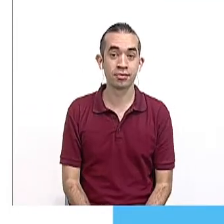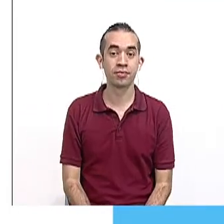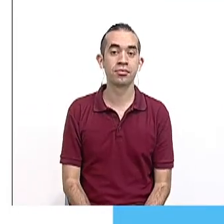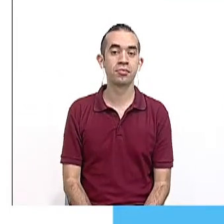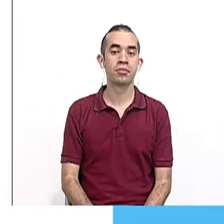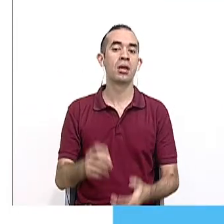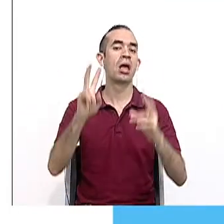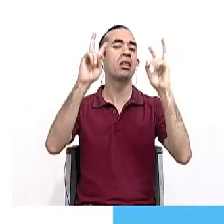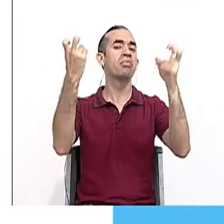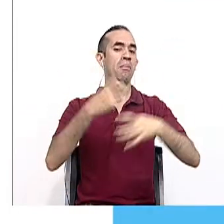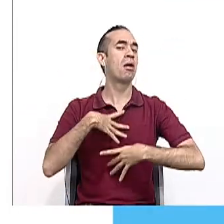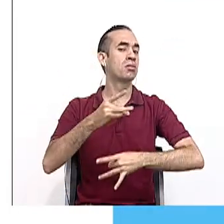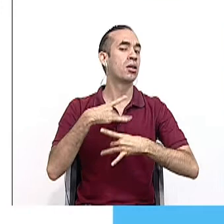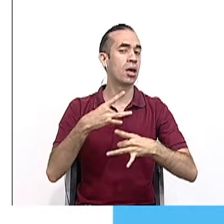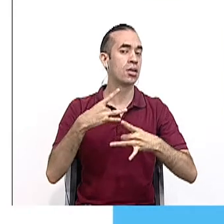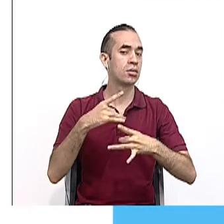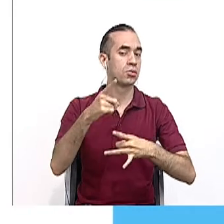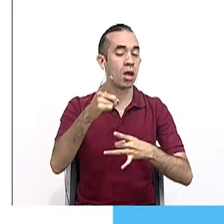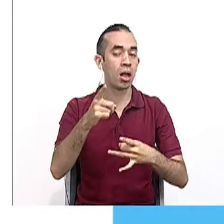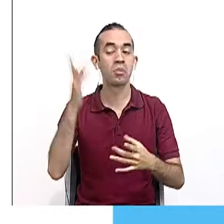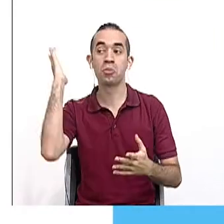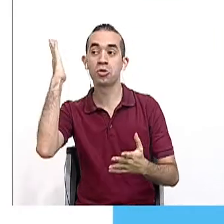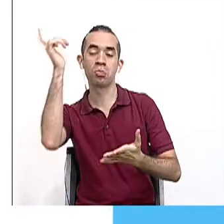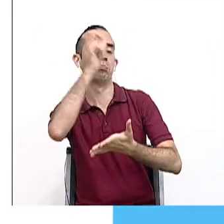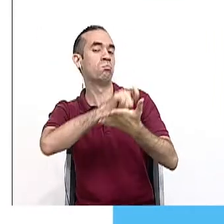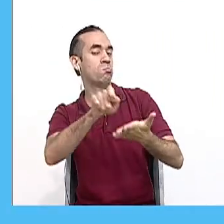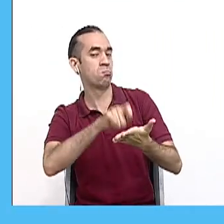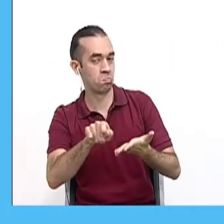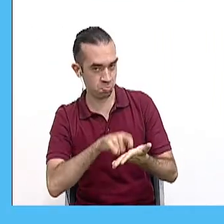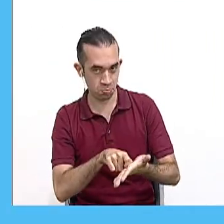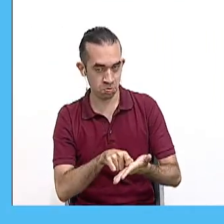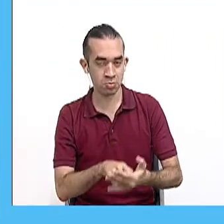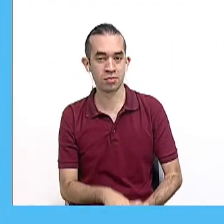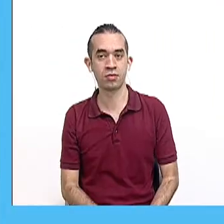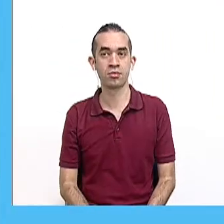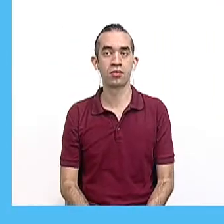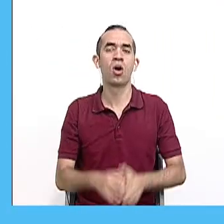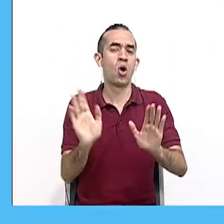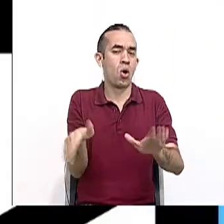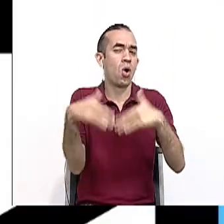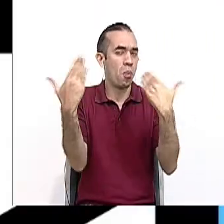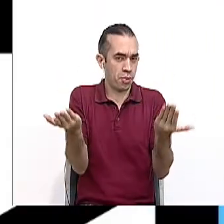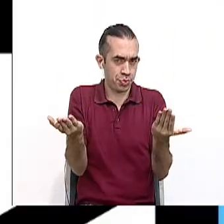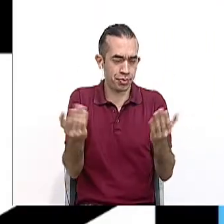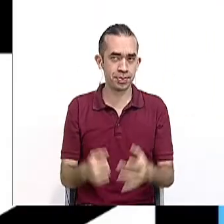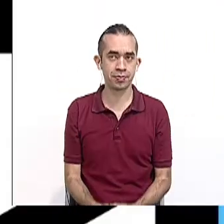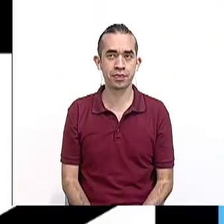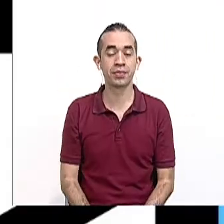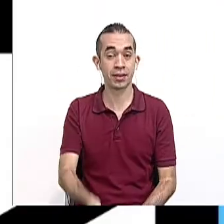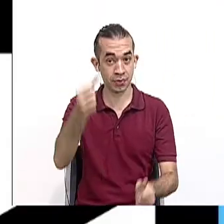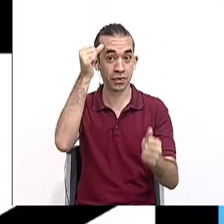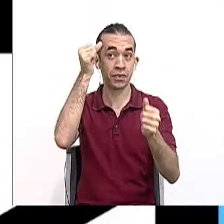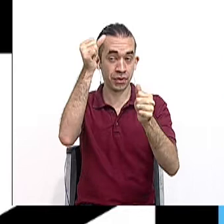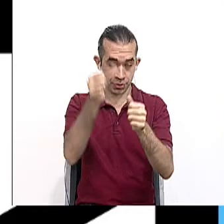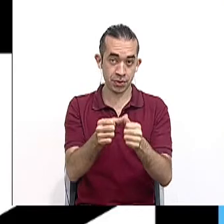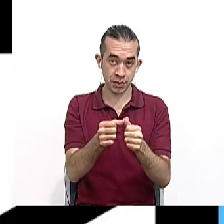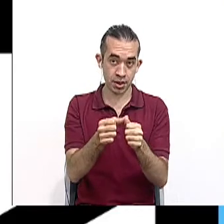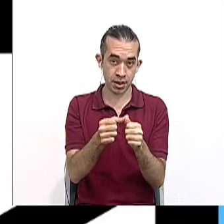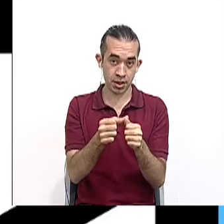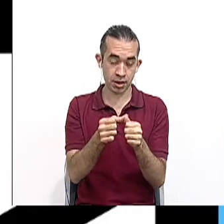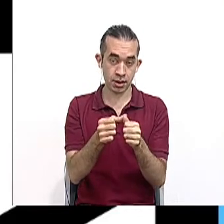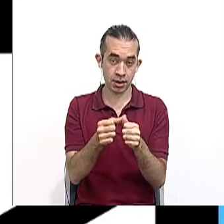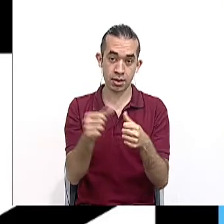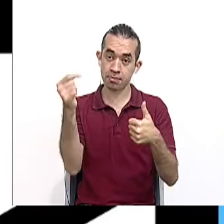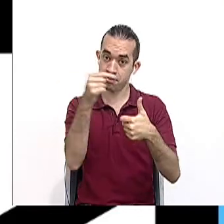Redactar un texto expositivo sobre alguna temática de su interés. Para ello, vamos a recordar las